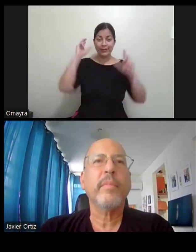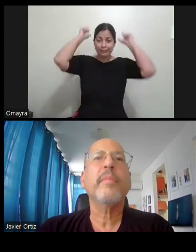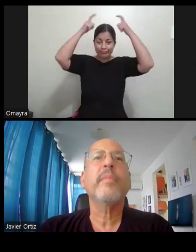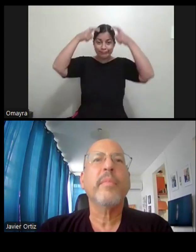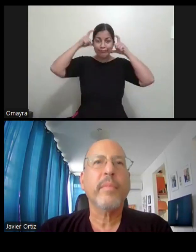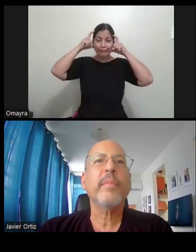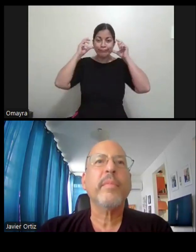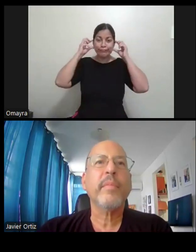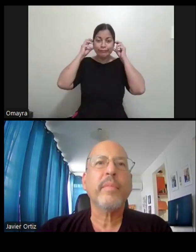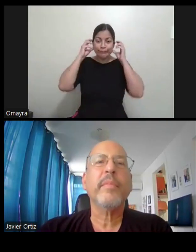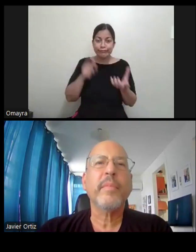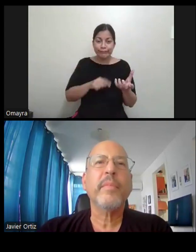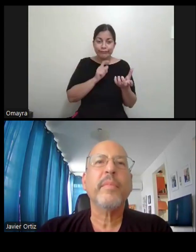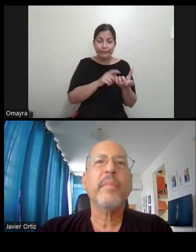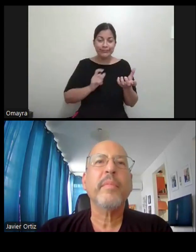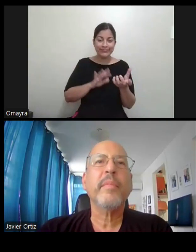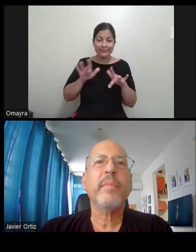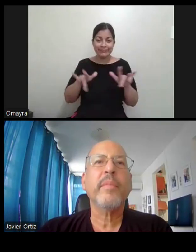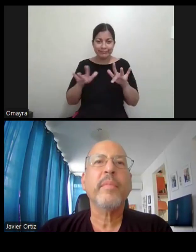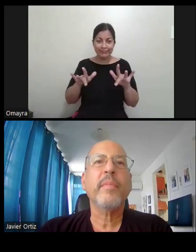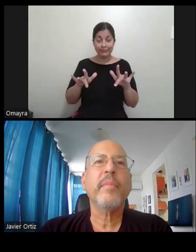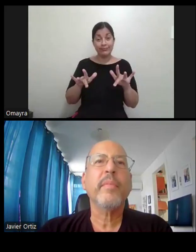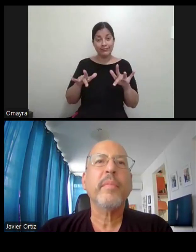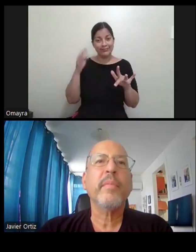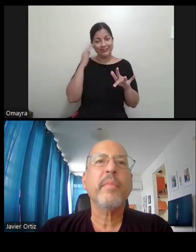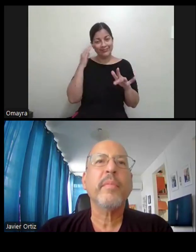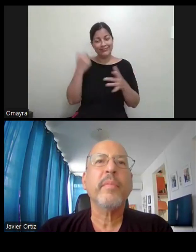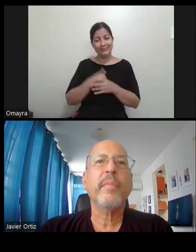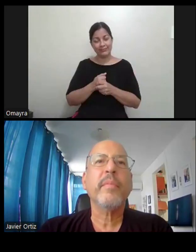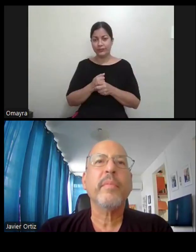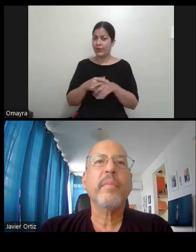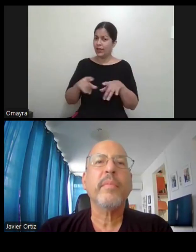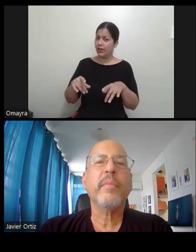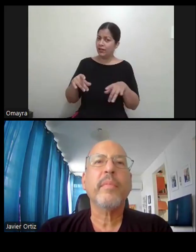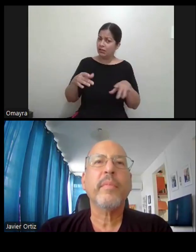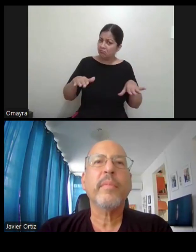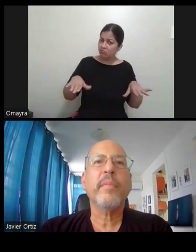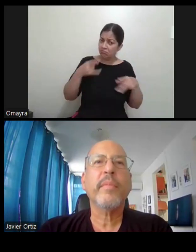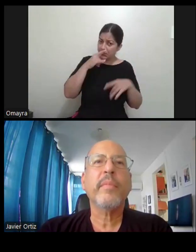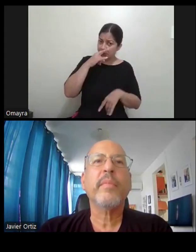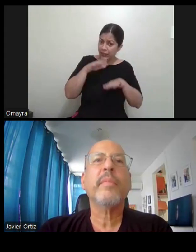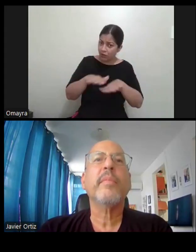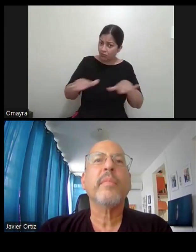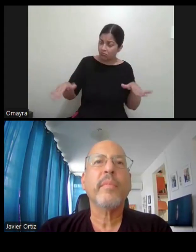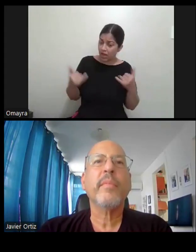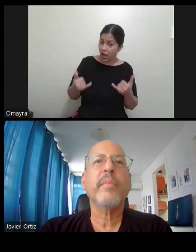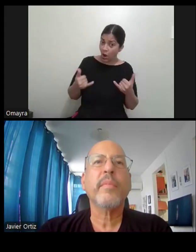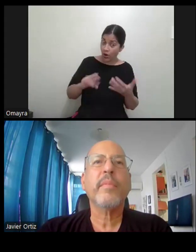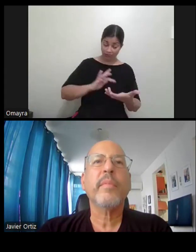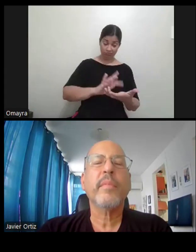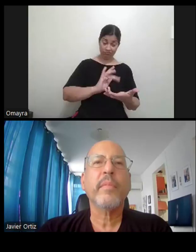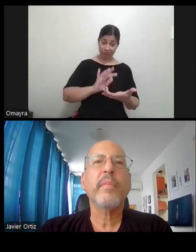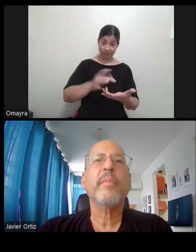las grabadoras y entonces nosotros, así como los niños y niñas ahora juegan con los celulares, nosotros jugábamos con